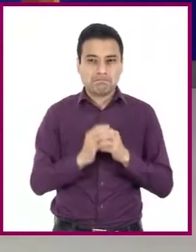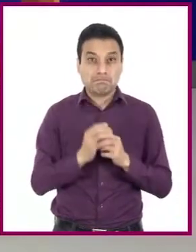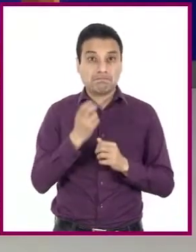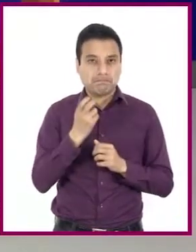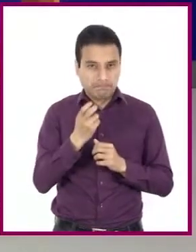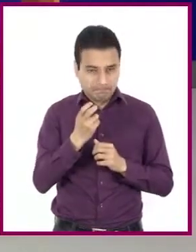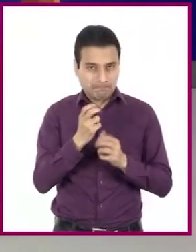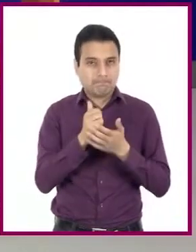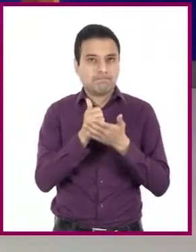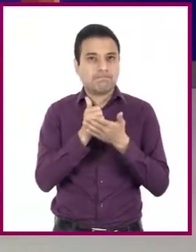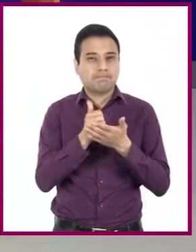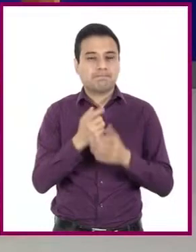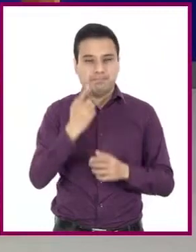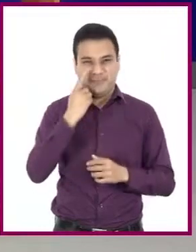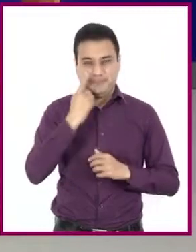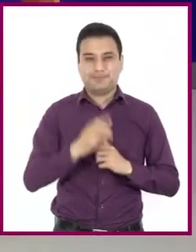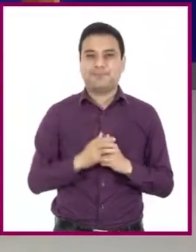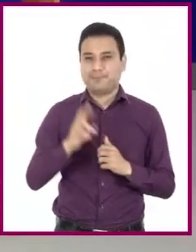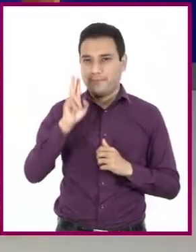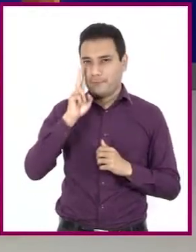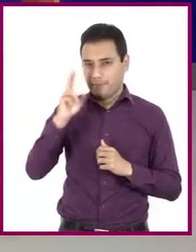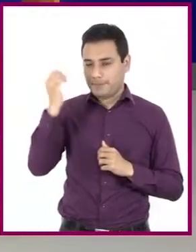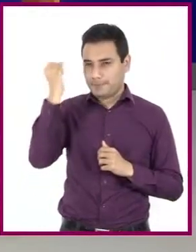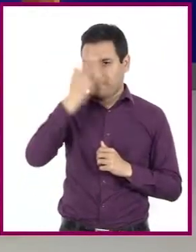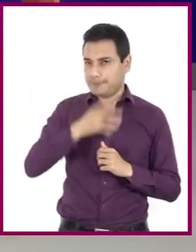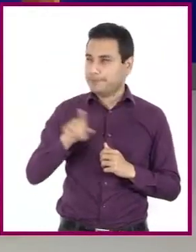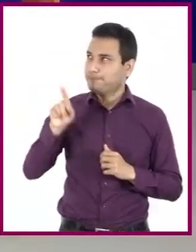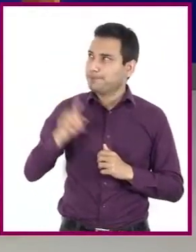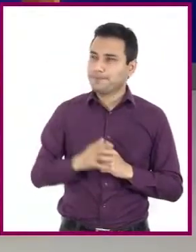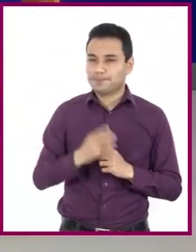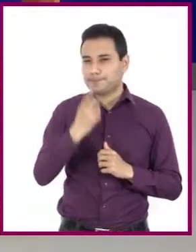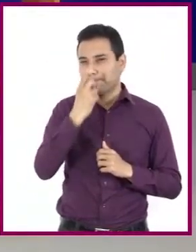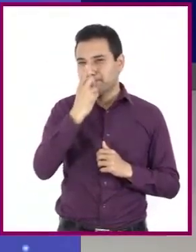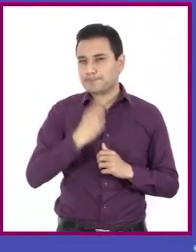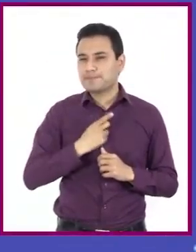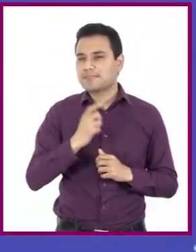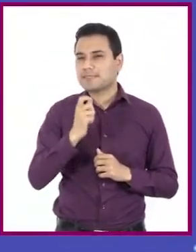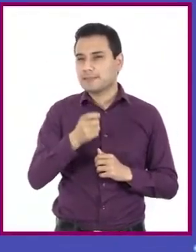guía. Observa estas imágenes y dime lo que observas.